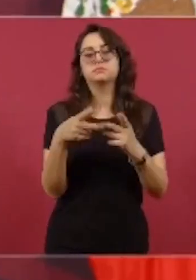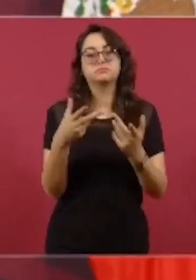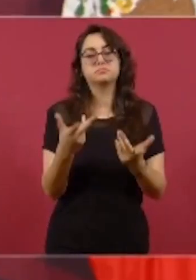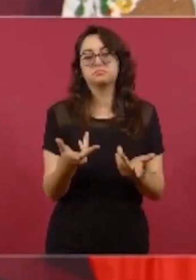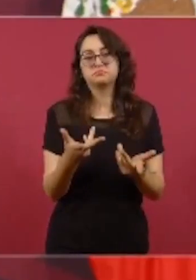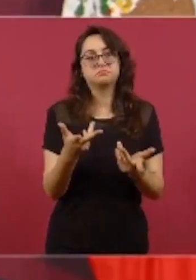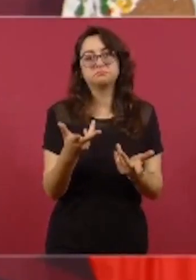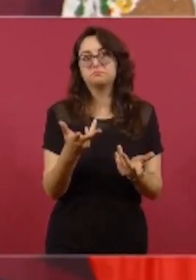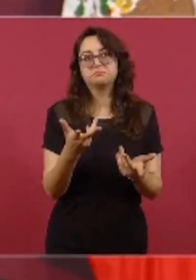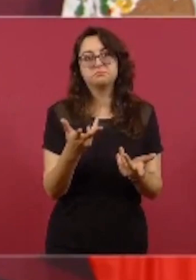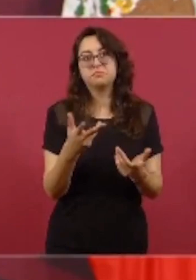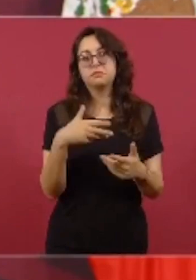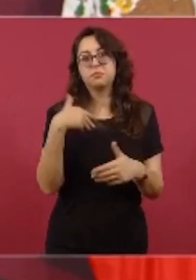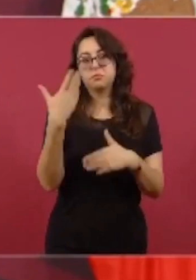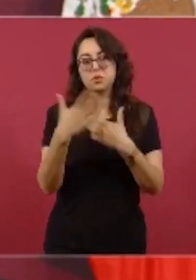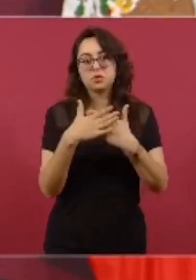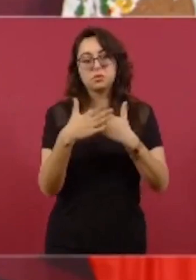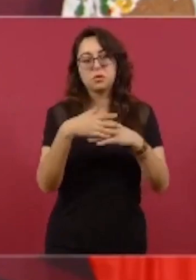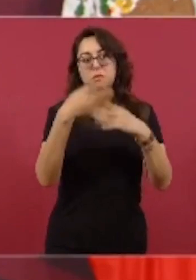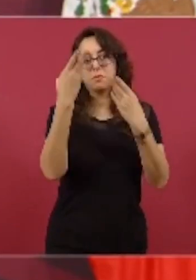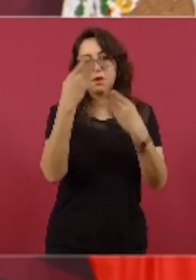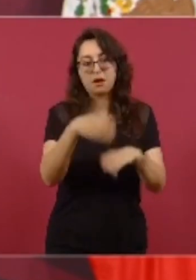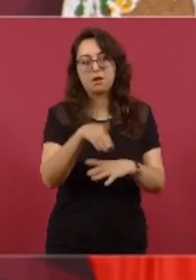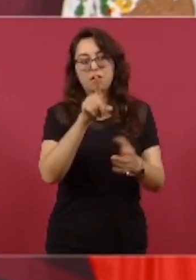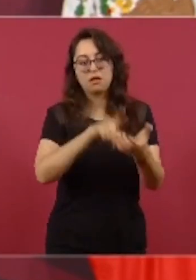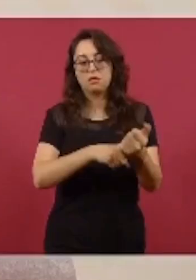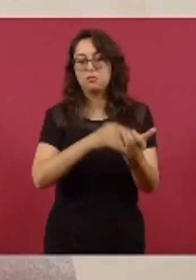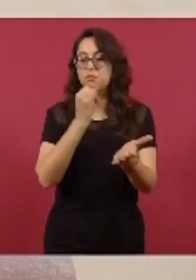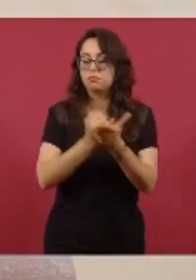tienen que pagar impuestos. Y he estado